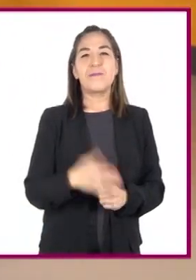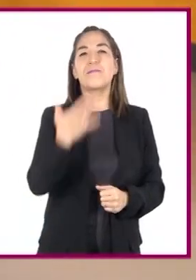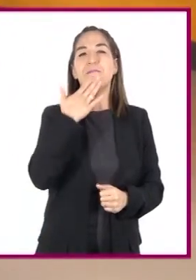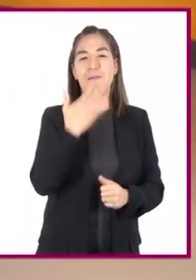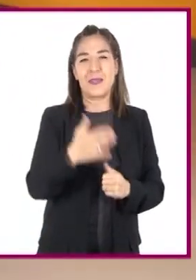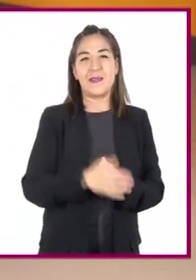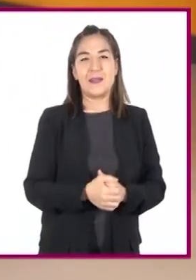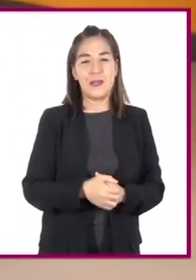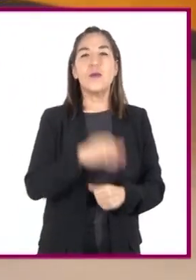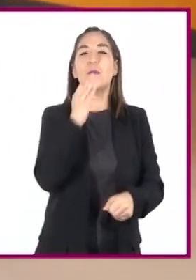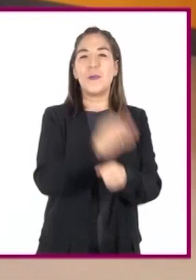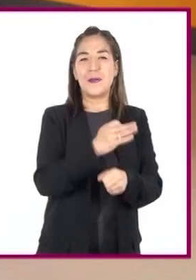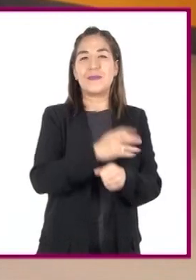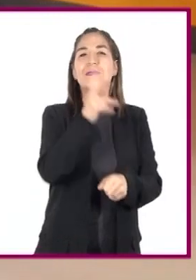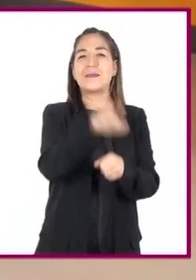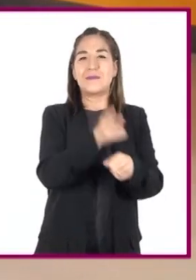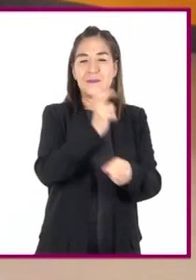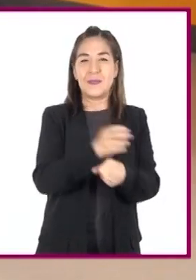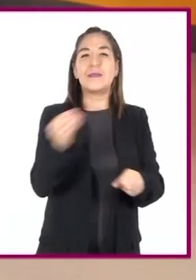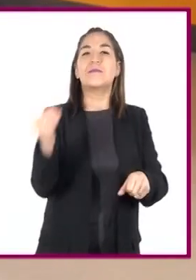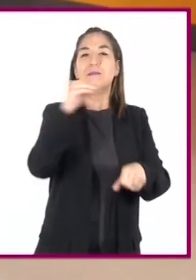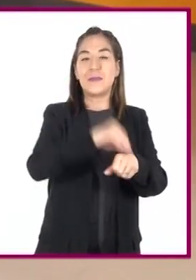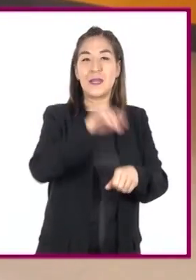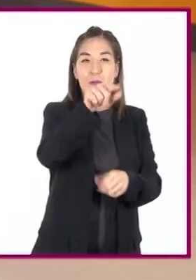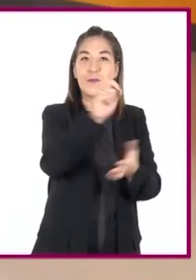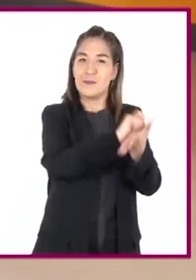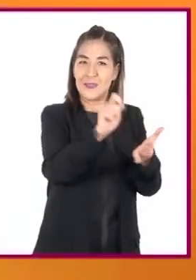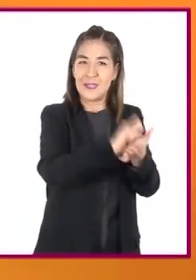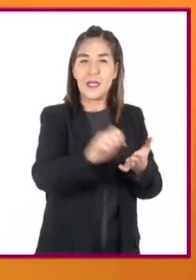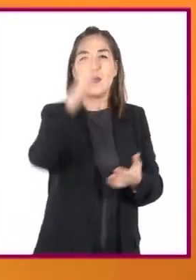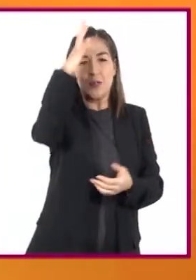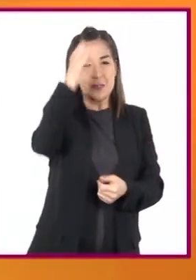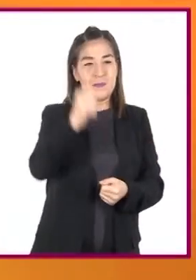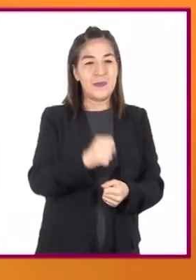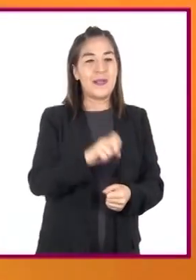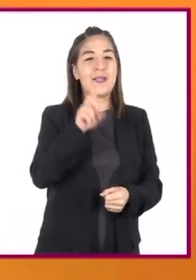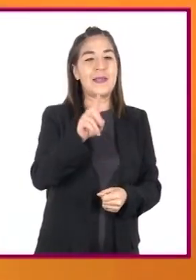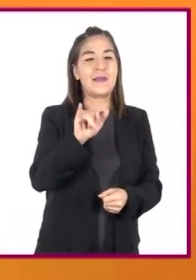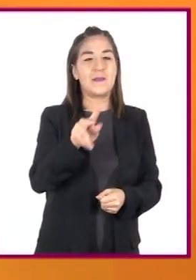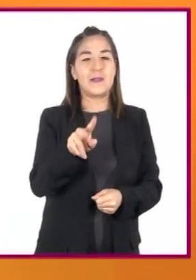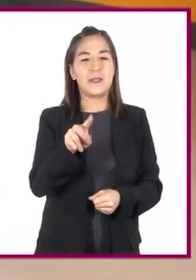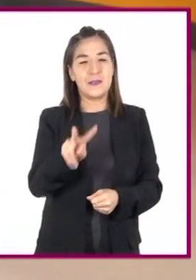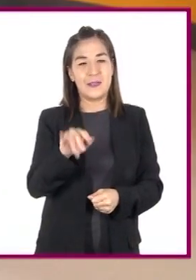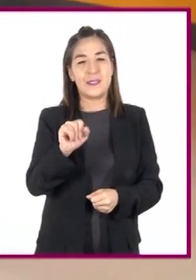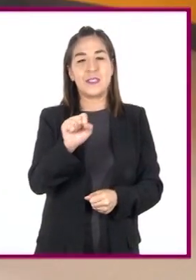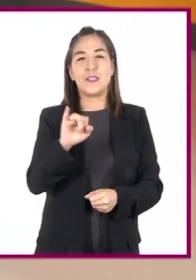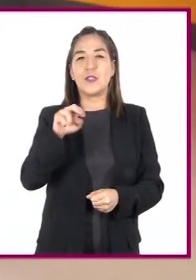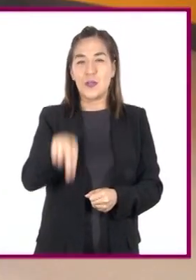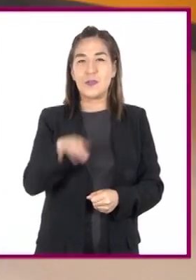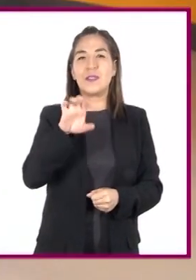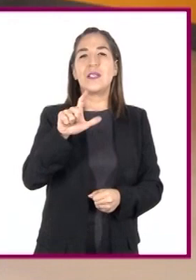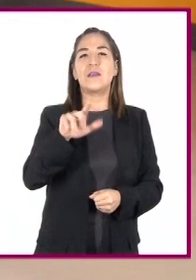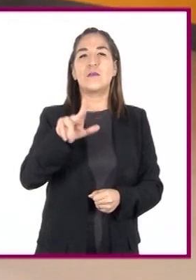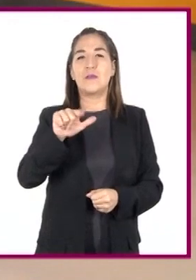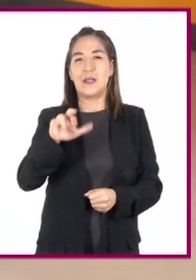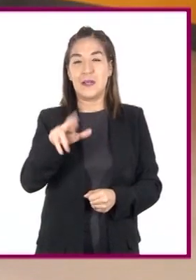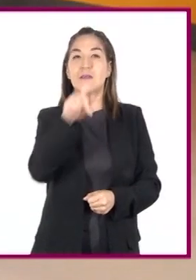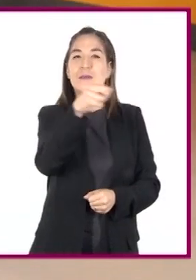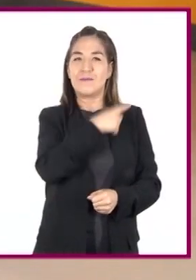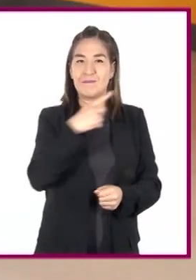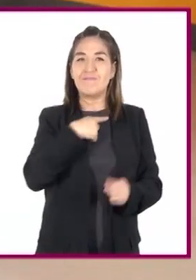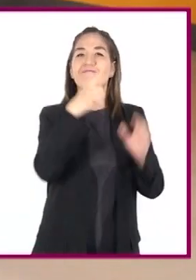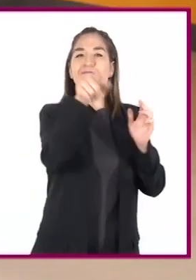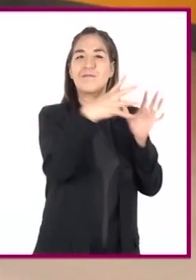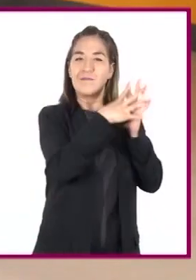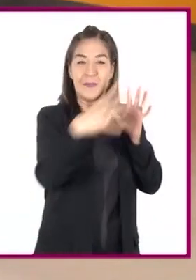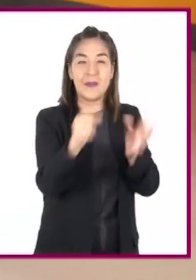Excelente. Los invitamos a agregar el concepto de división celular. No olviden definirlo e ilustrarlo. Como vieron, la